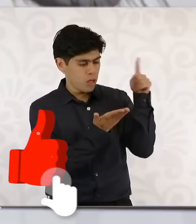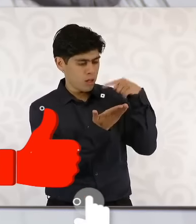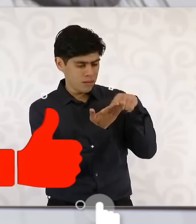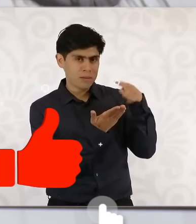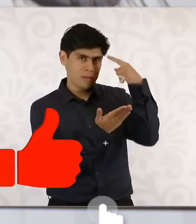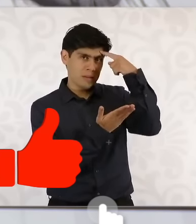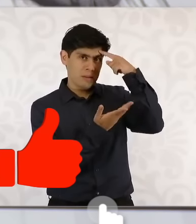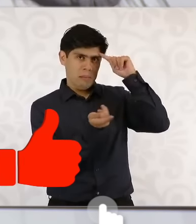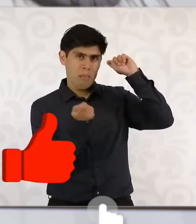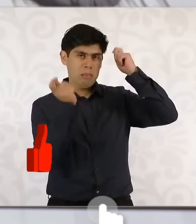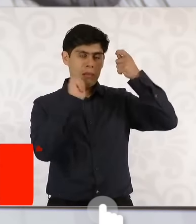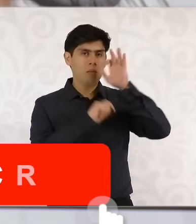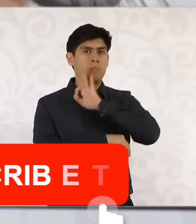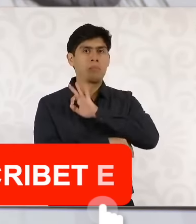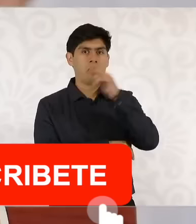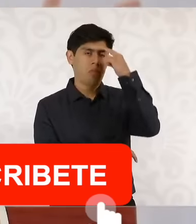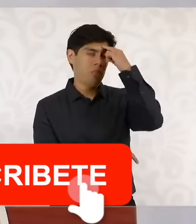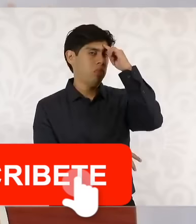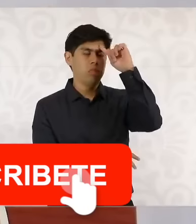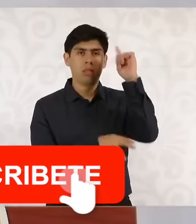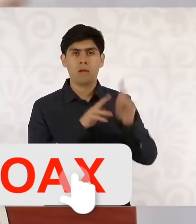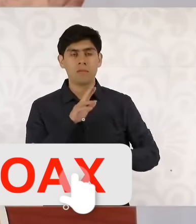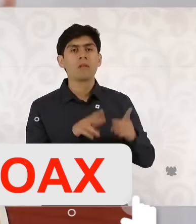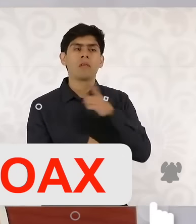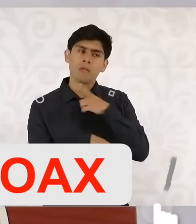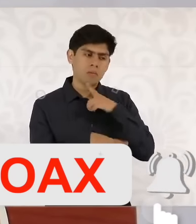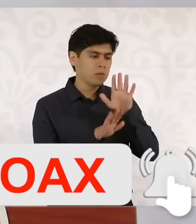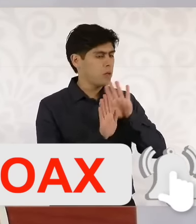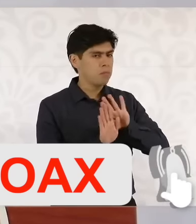trastornarse uno. Entonces hay que salir a la calle,